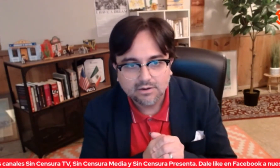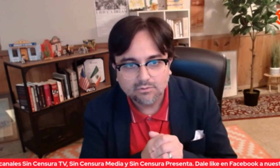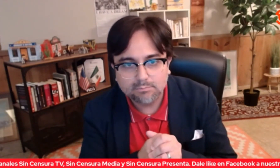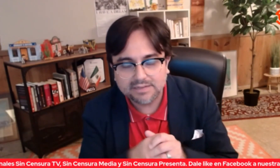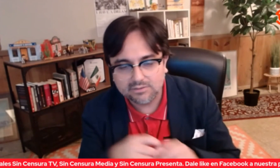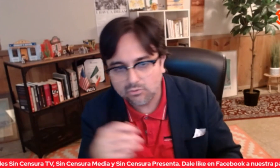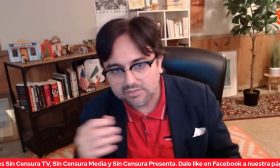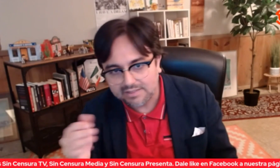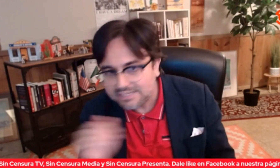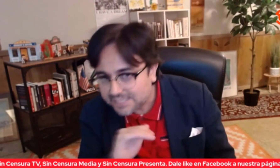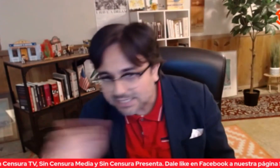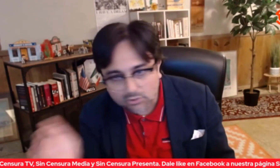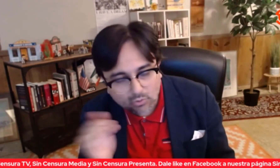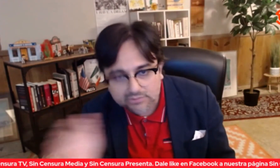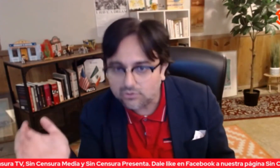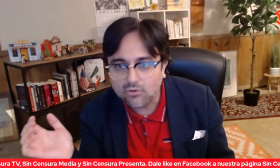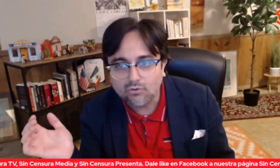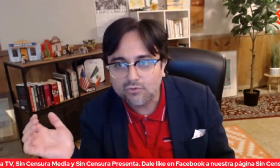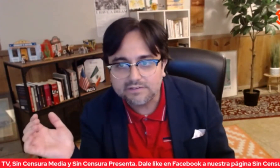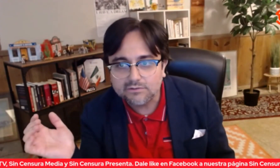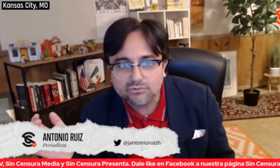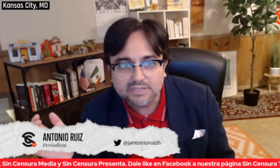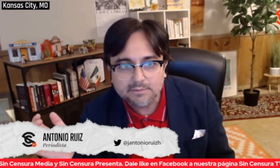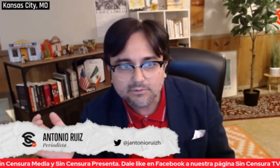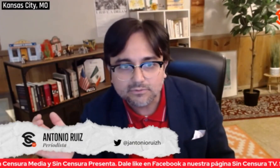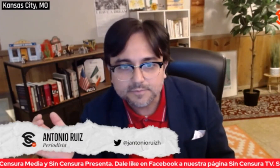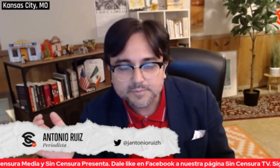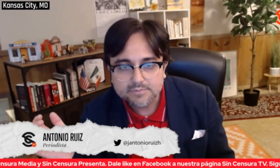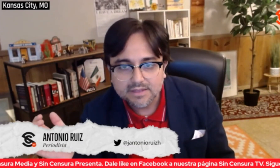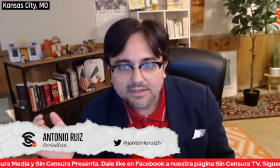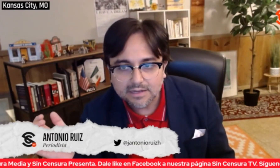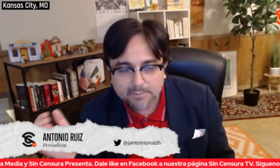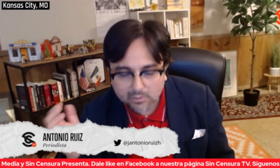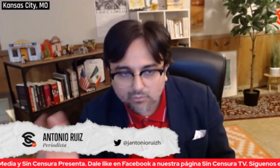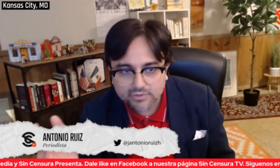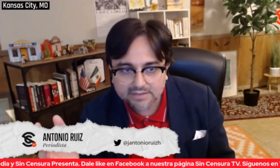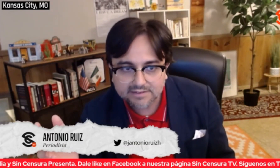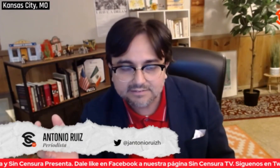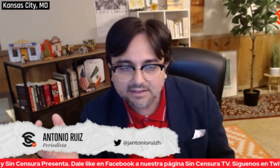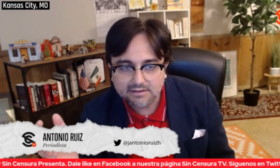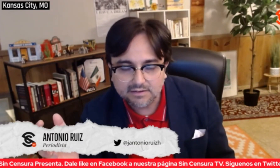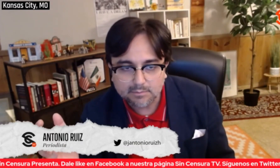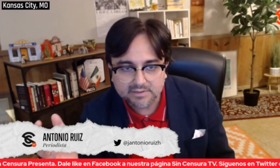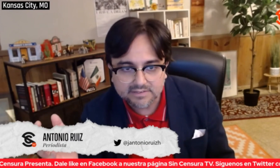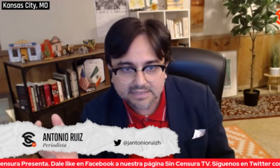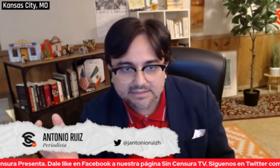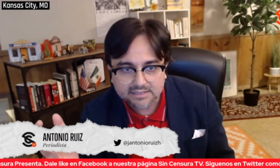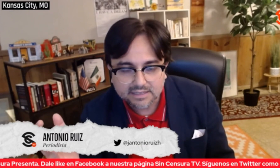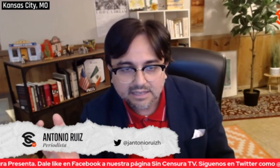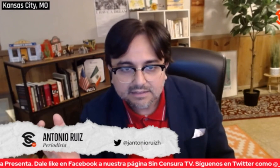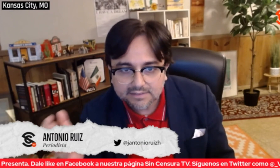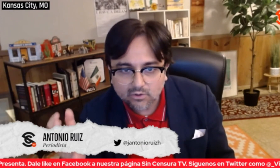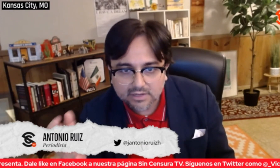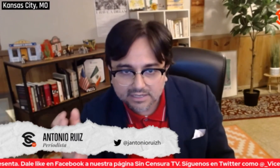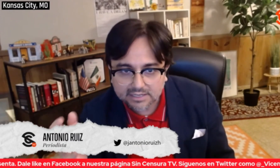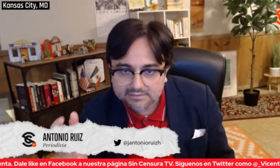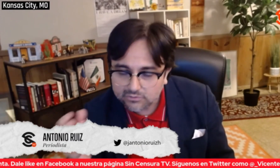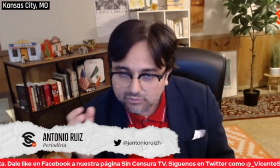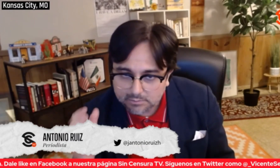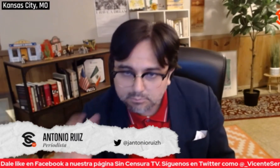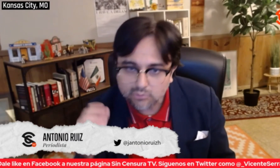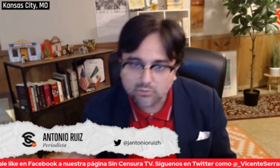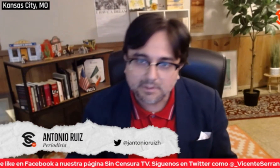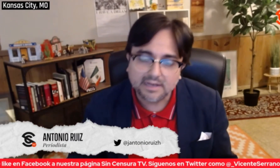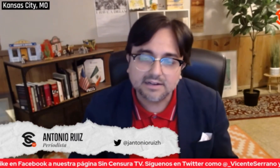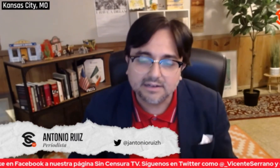fundar un partido de ultraderecha y que todo esto lo confiesa en sus libros. Le pregunta a César, al presidente, si no cree que este es